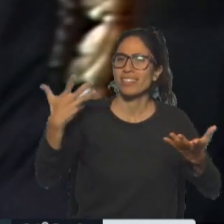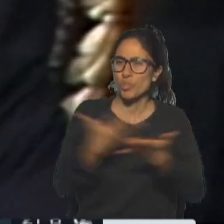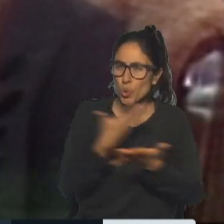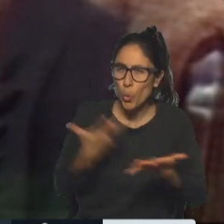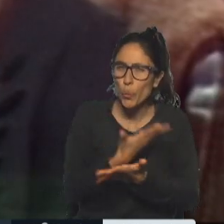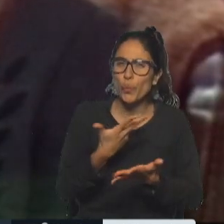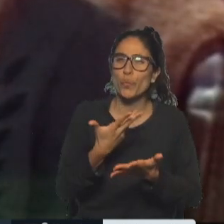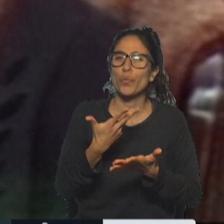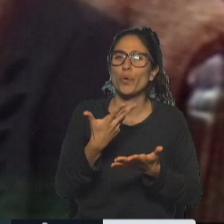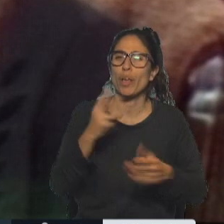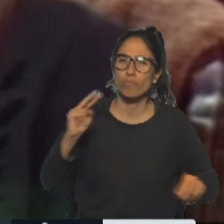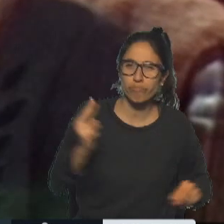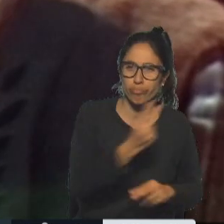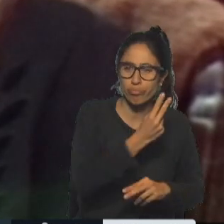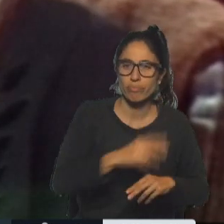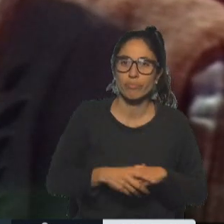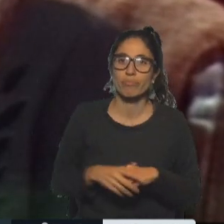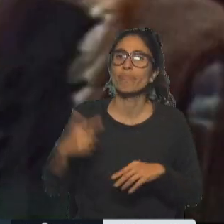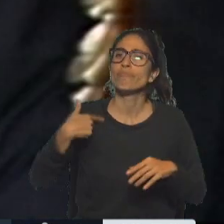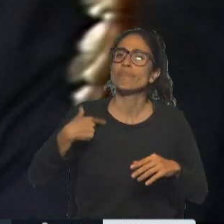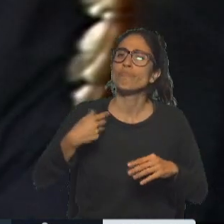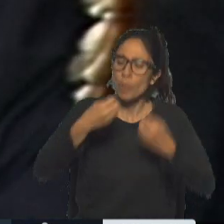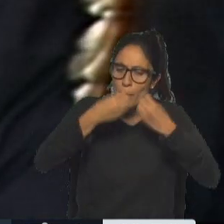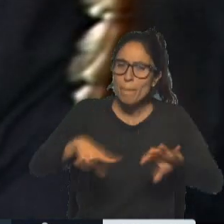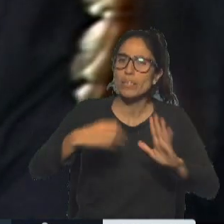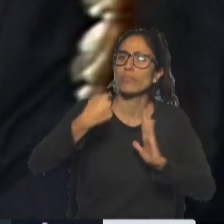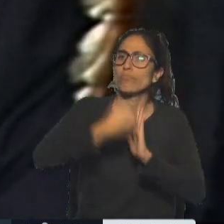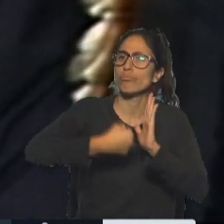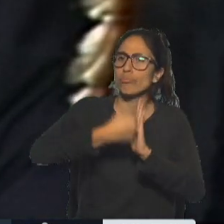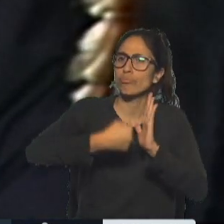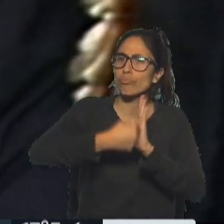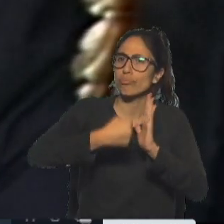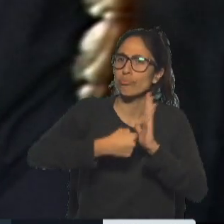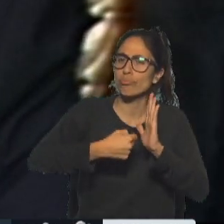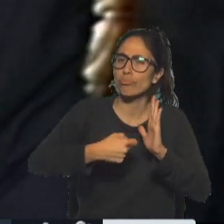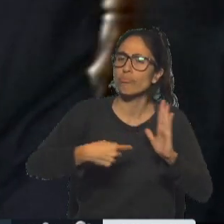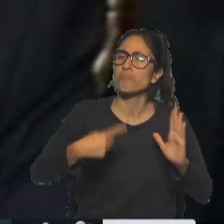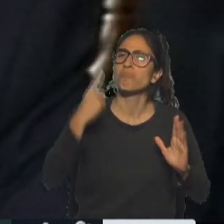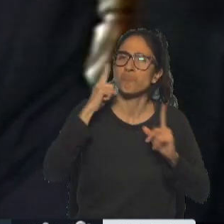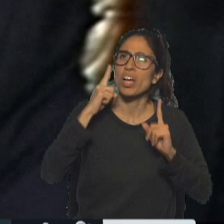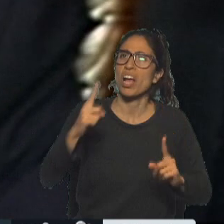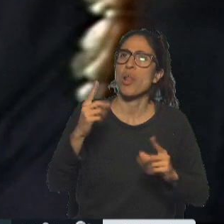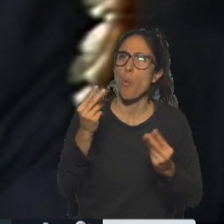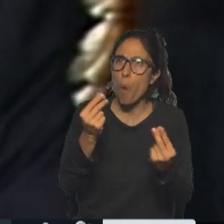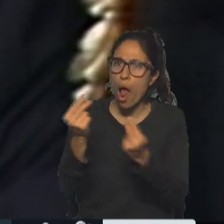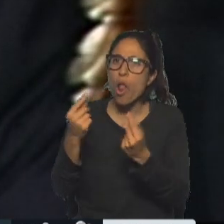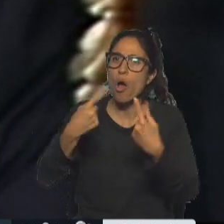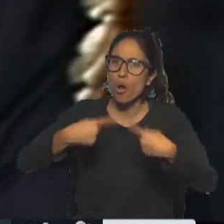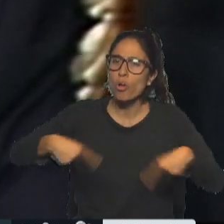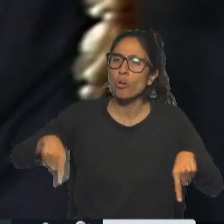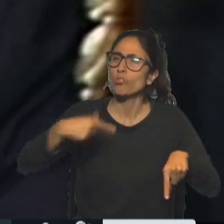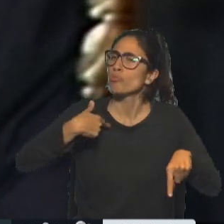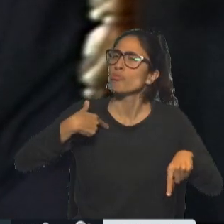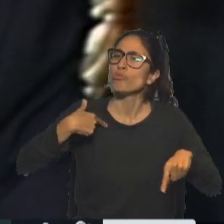ausencias. Me sumé a las luchas políticas creyendo en valores y convicciones a las que no pienso